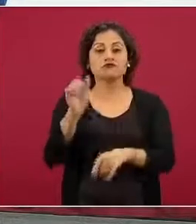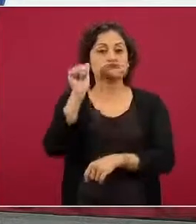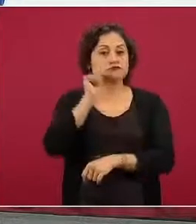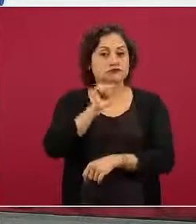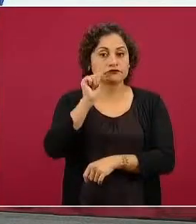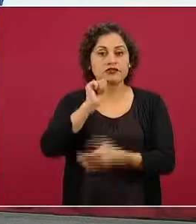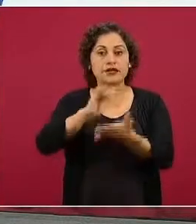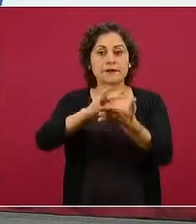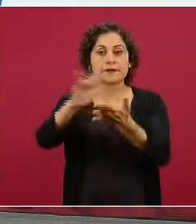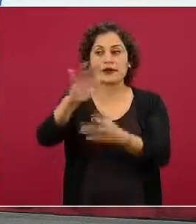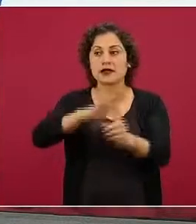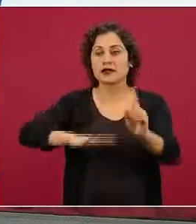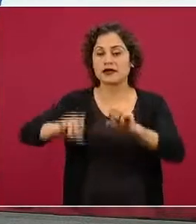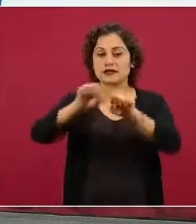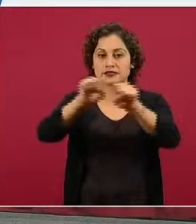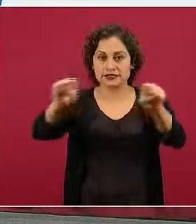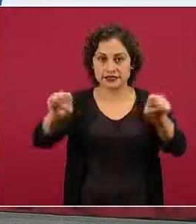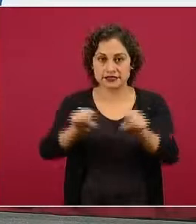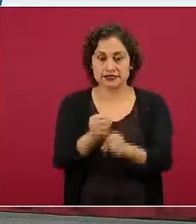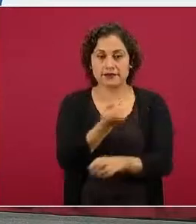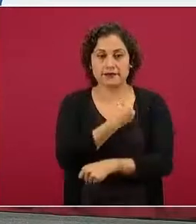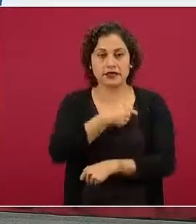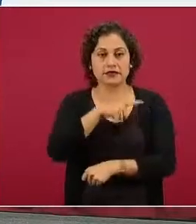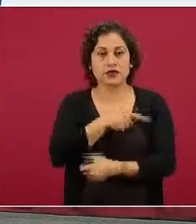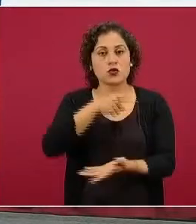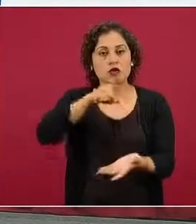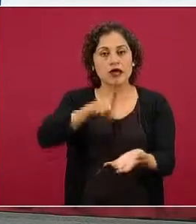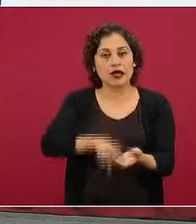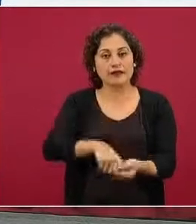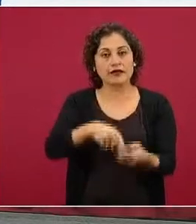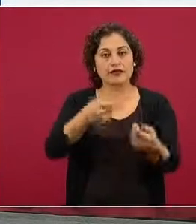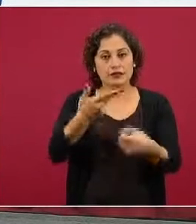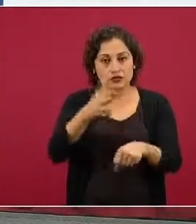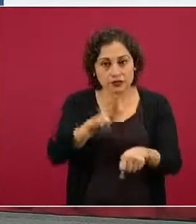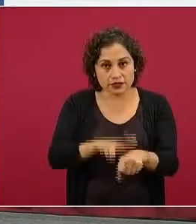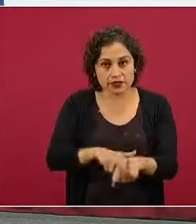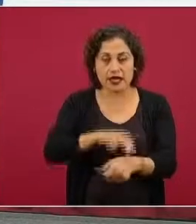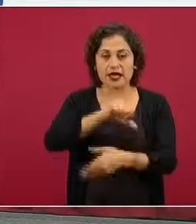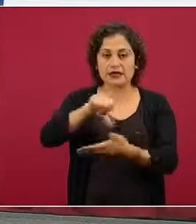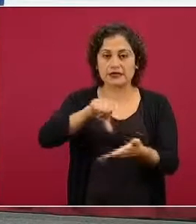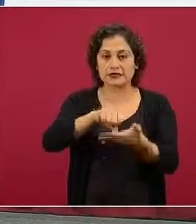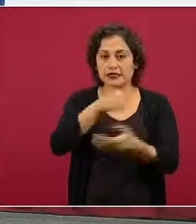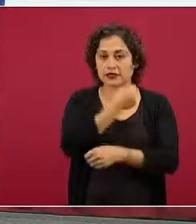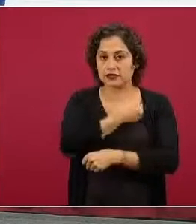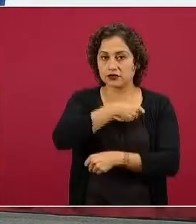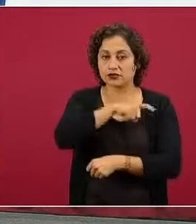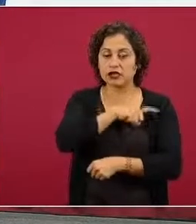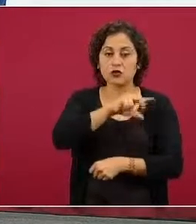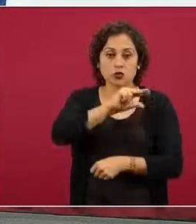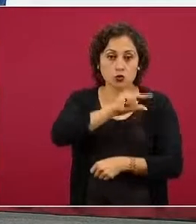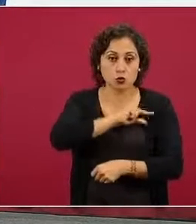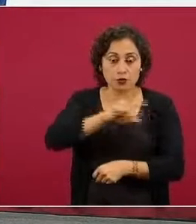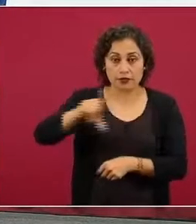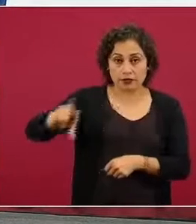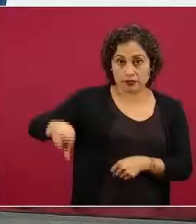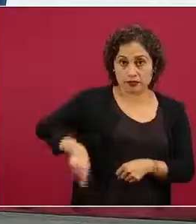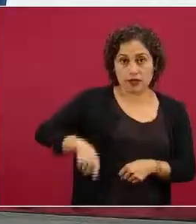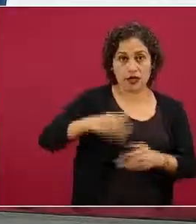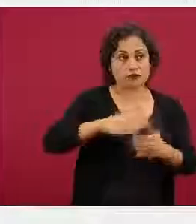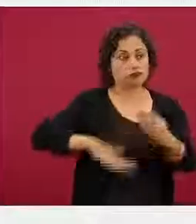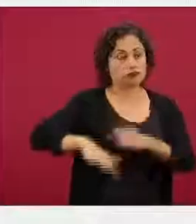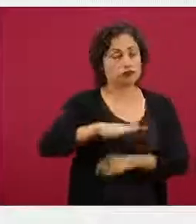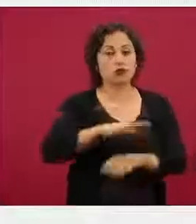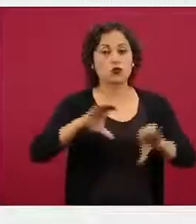todo el Sistema Nacional de Salud en los hospitales y centros de salud públicos, sociales y privados que han permitido